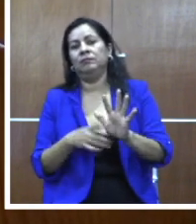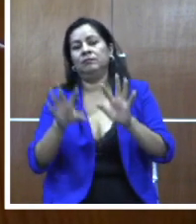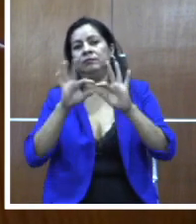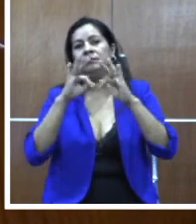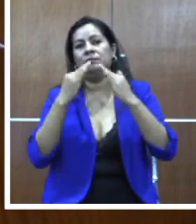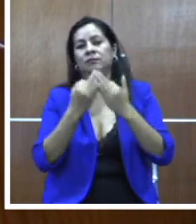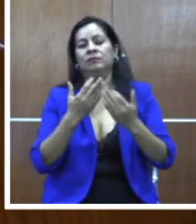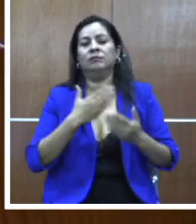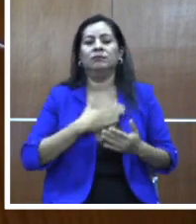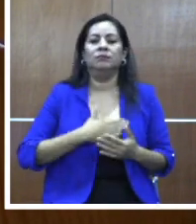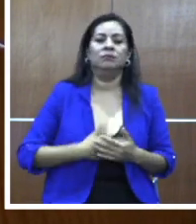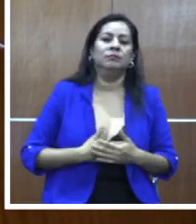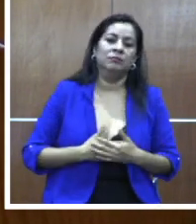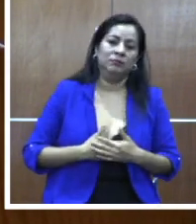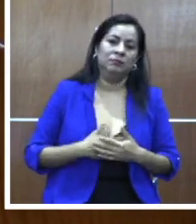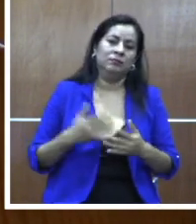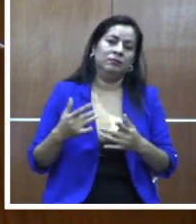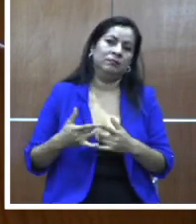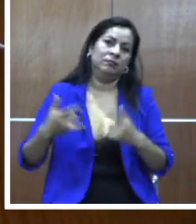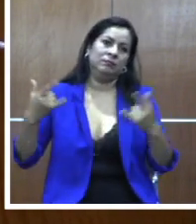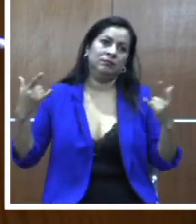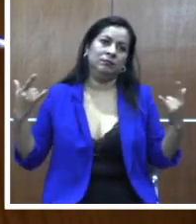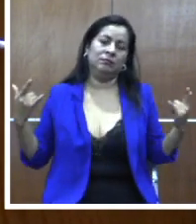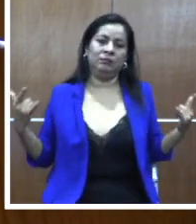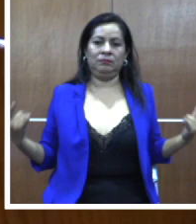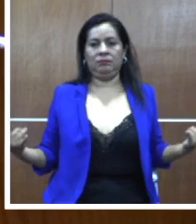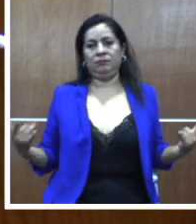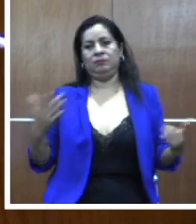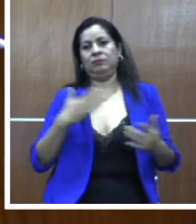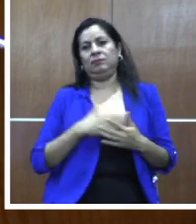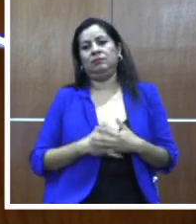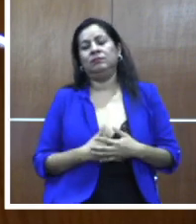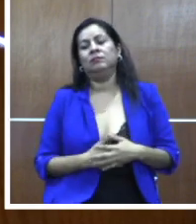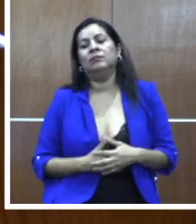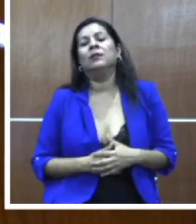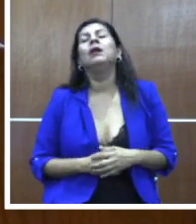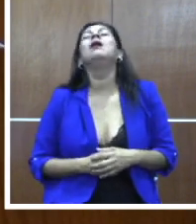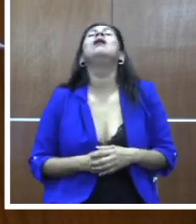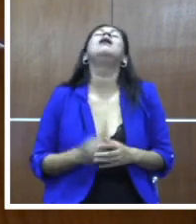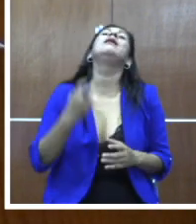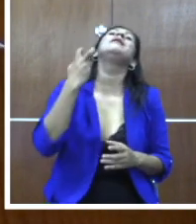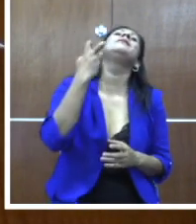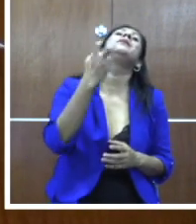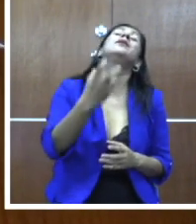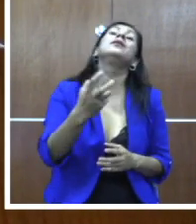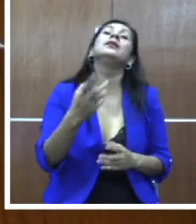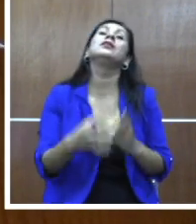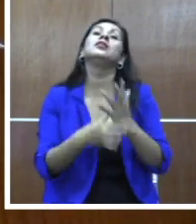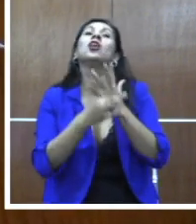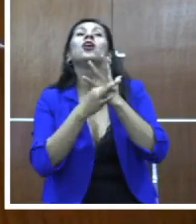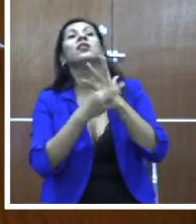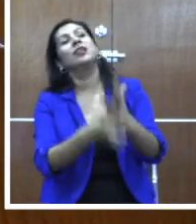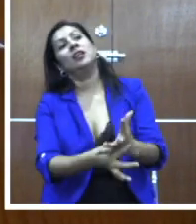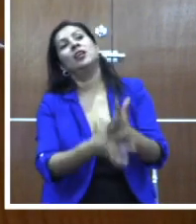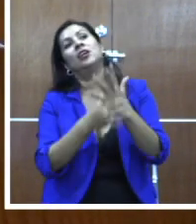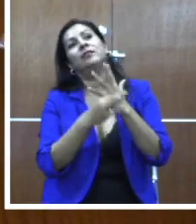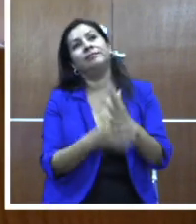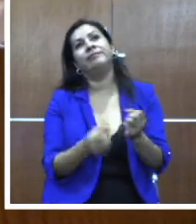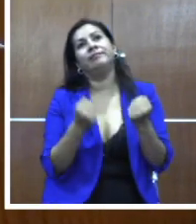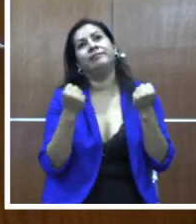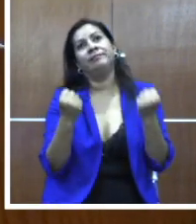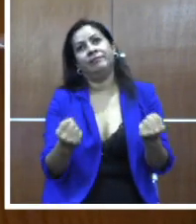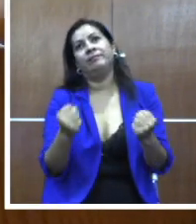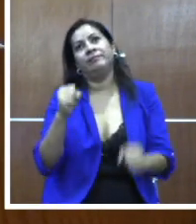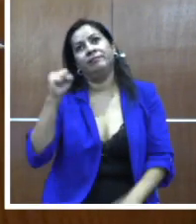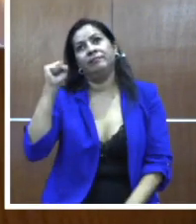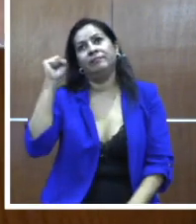es un acto de justicia histórica, democrática. Y por eso lo digo y lo digo fuerte.